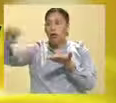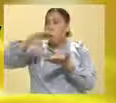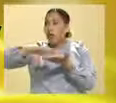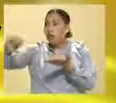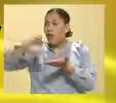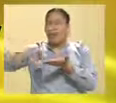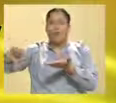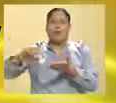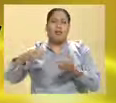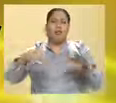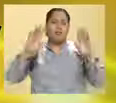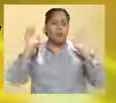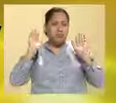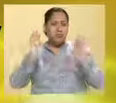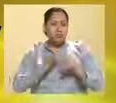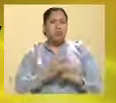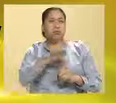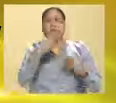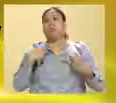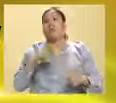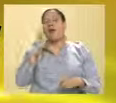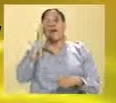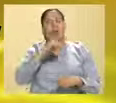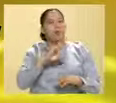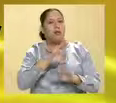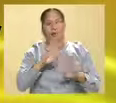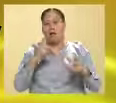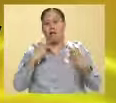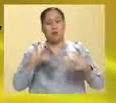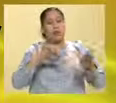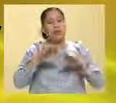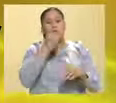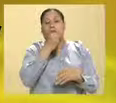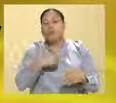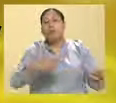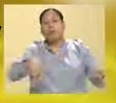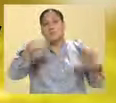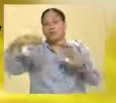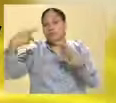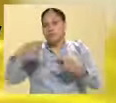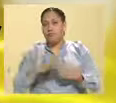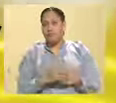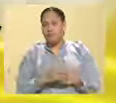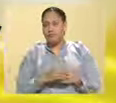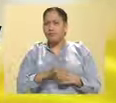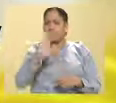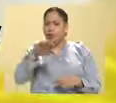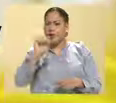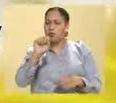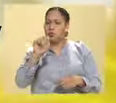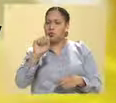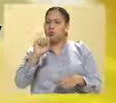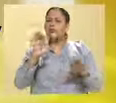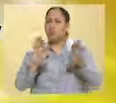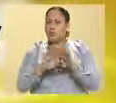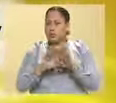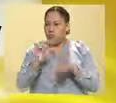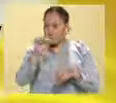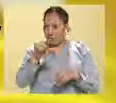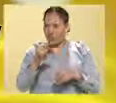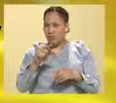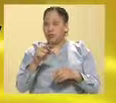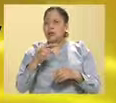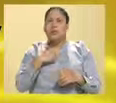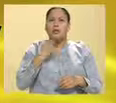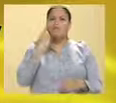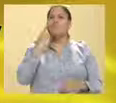altos, pero bueno, esto ha afectado muchísimo a todos los trabajadores en nuestro país. Oye, Susi, y a través de esto, de